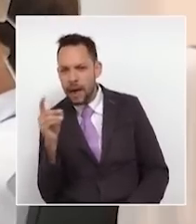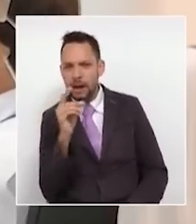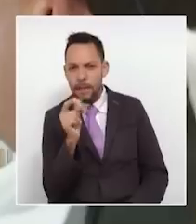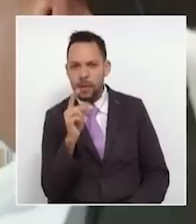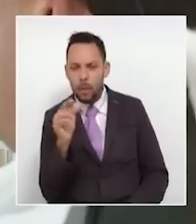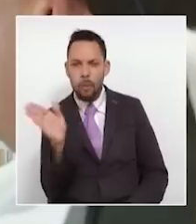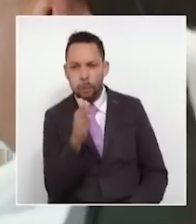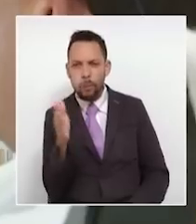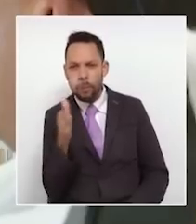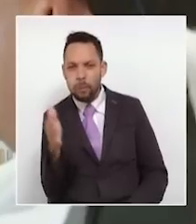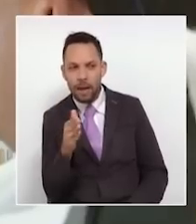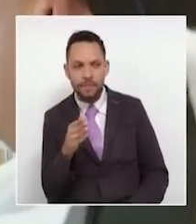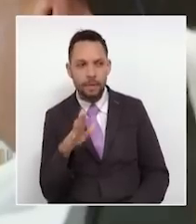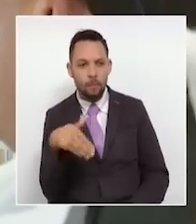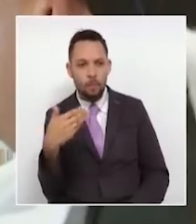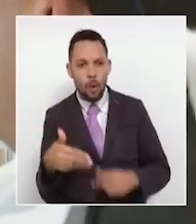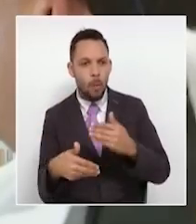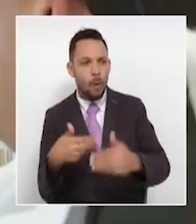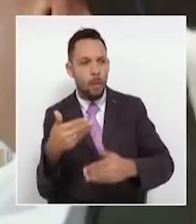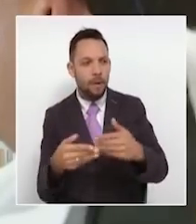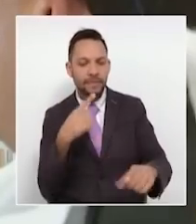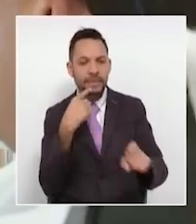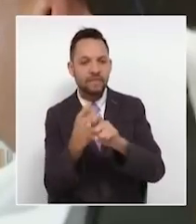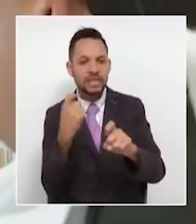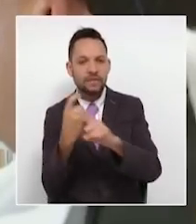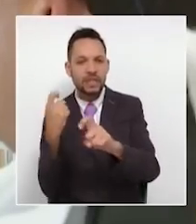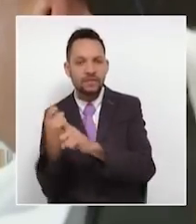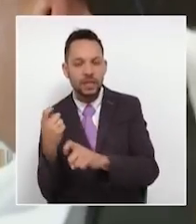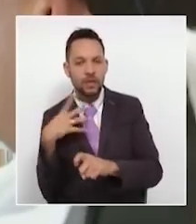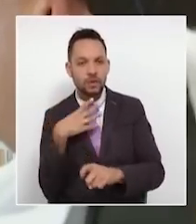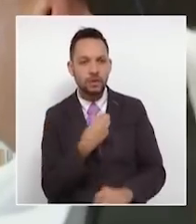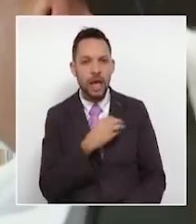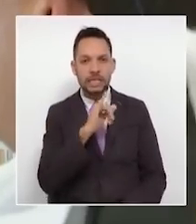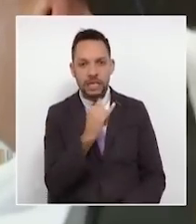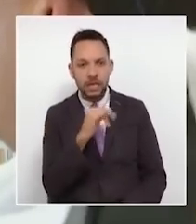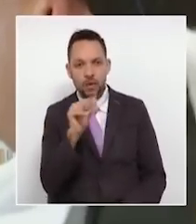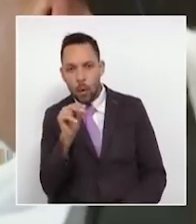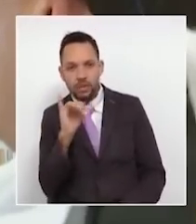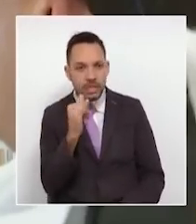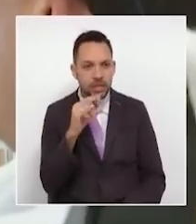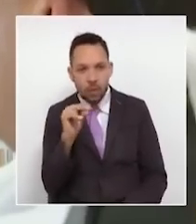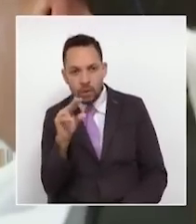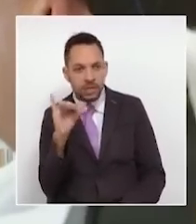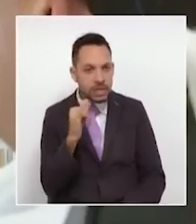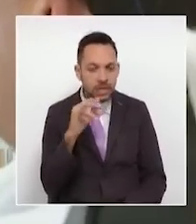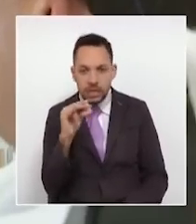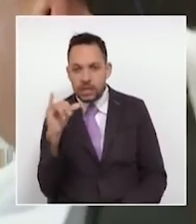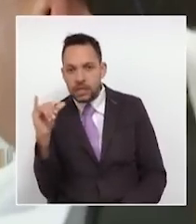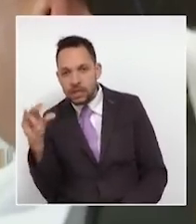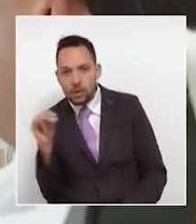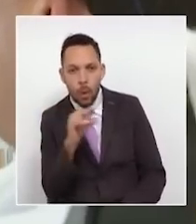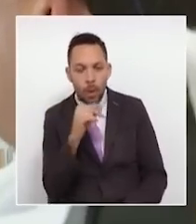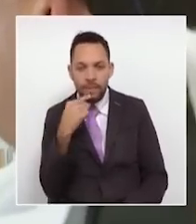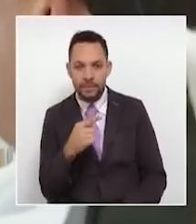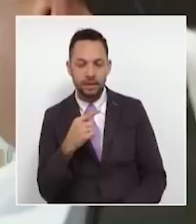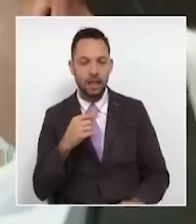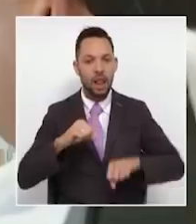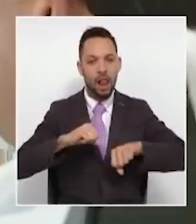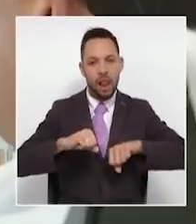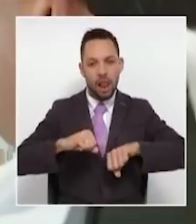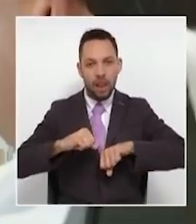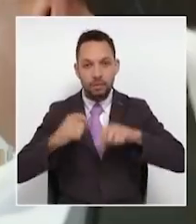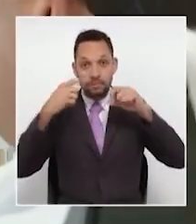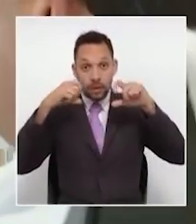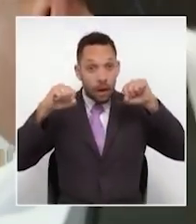juego va poniendo unas dificultades y además se van sumando puntos sí entonces nosotros ya como terapeutas